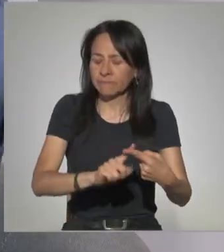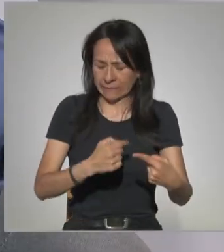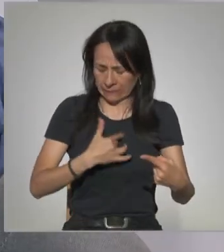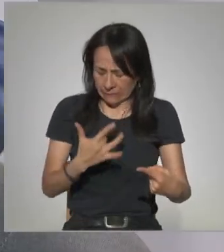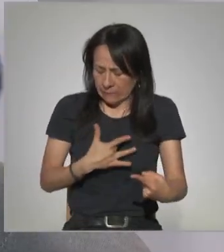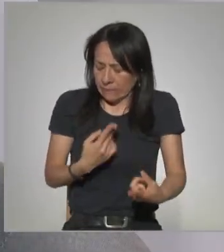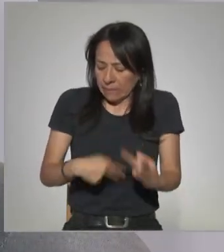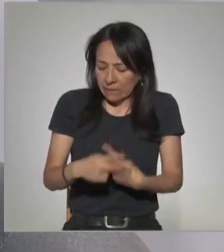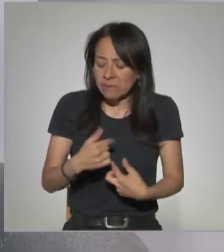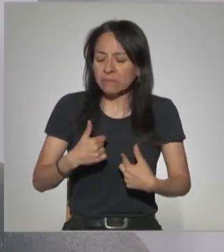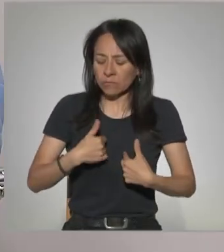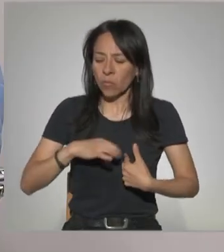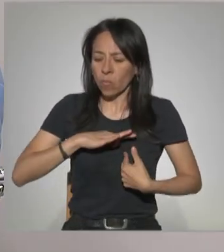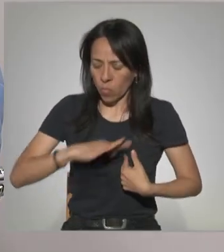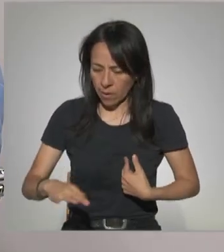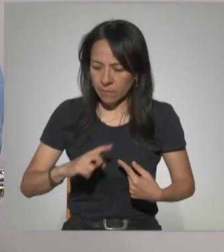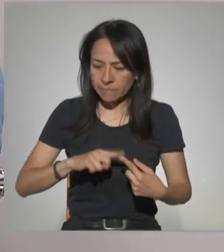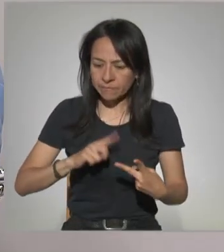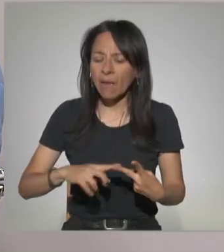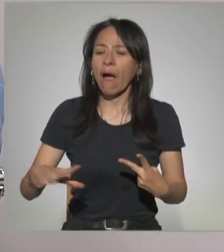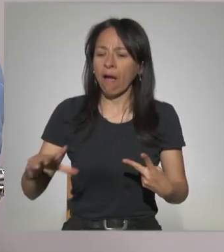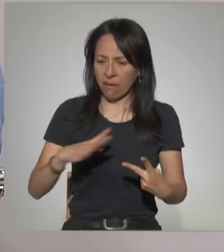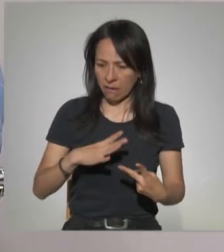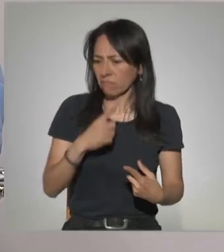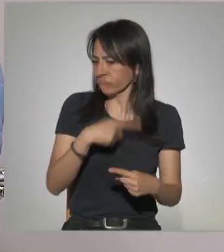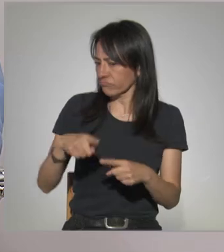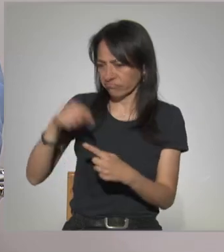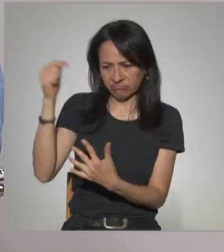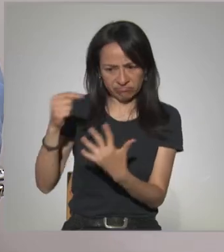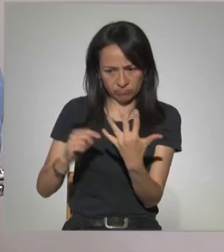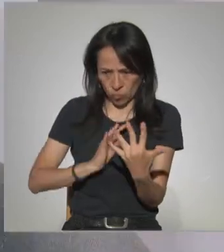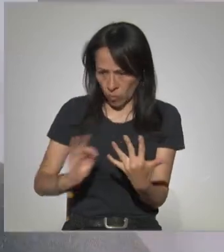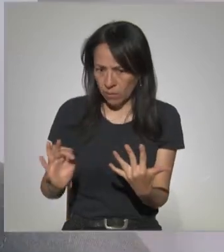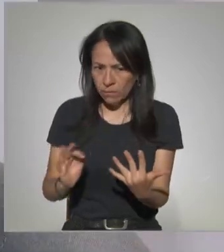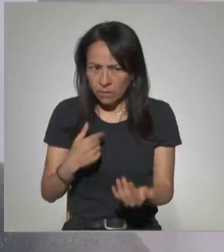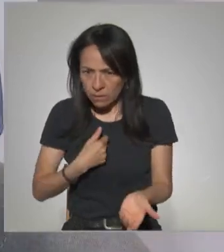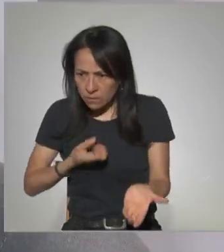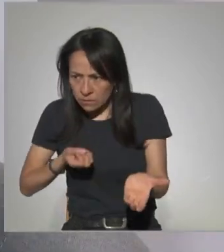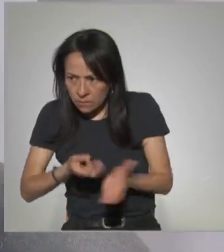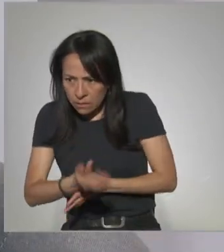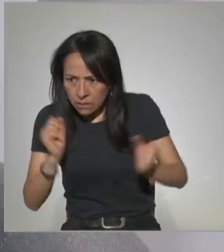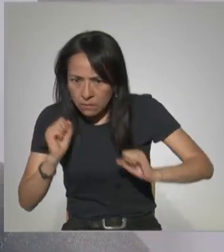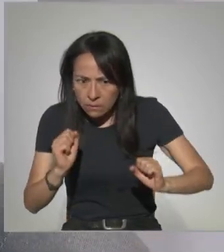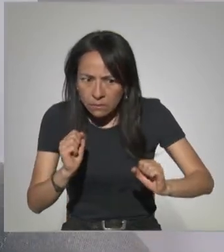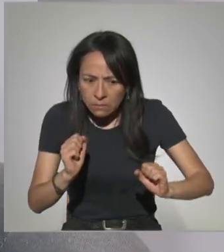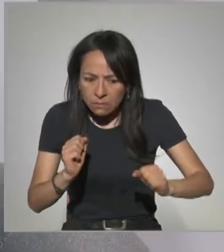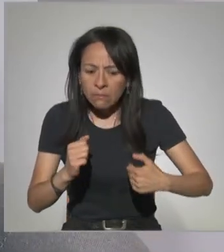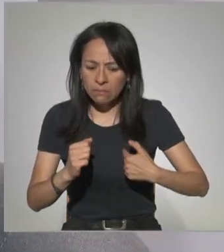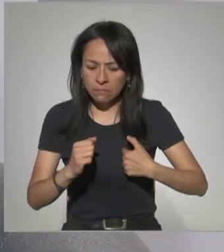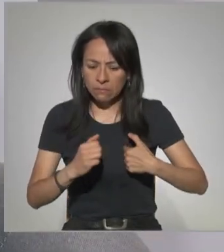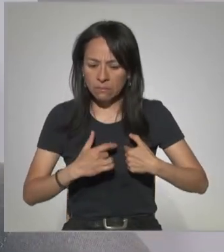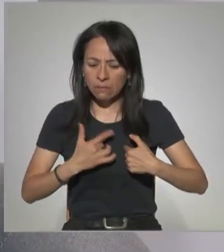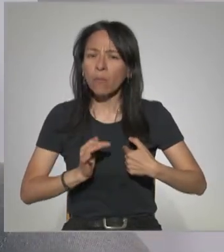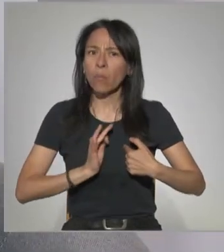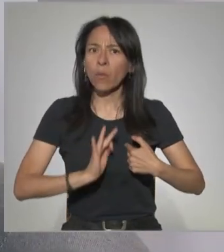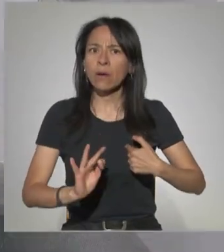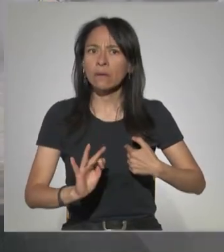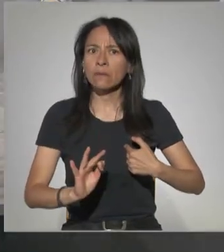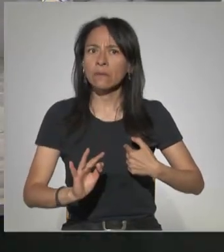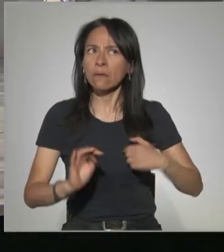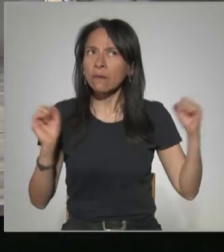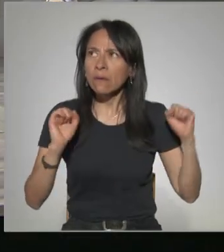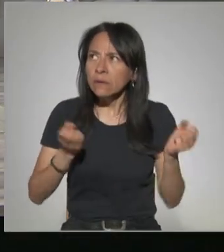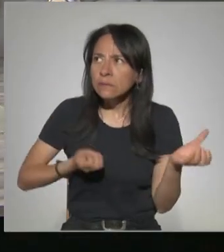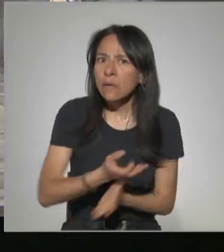que yo tengo recursos. Por ejemplo, hay que salir corriendo, yo puedo salir corriendo. Ajá, o sea, este